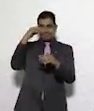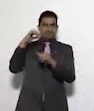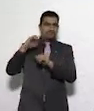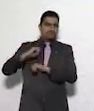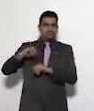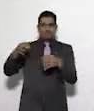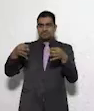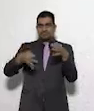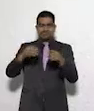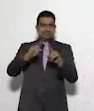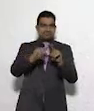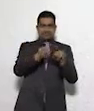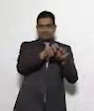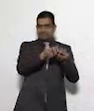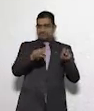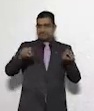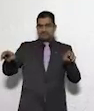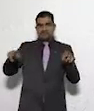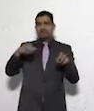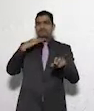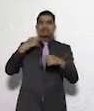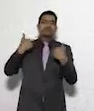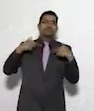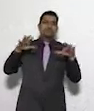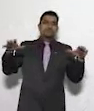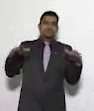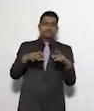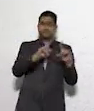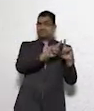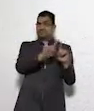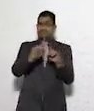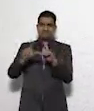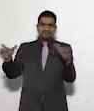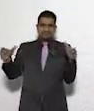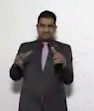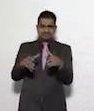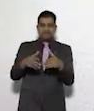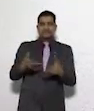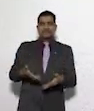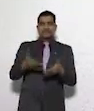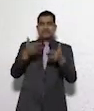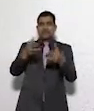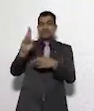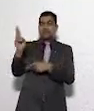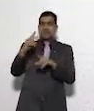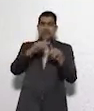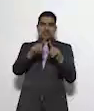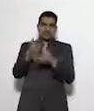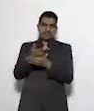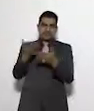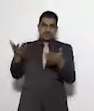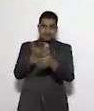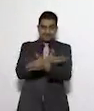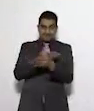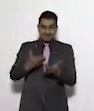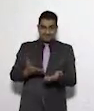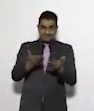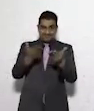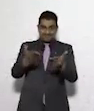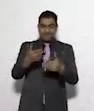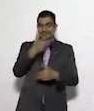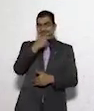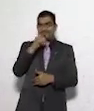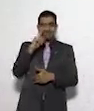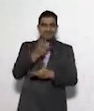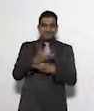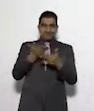y conferencistas participantes, así como de estudiantes universitarios que hoy nos acompañan. Señoras y